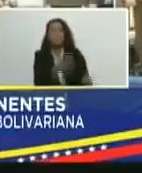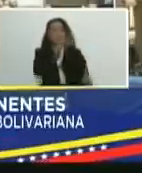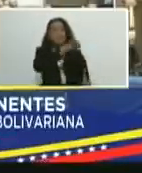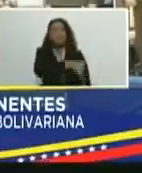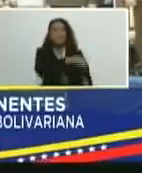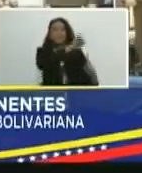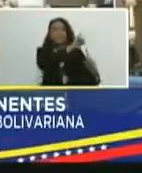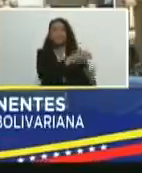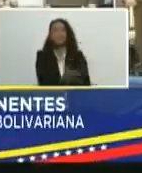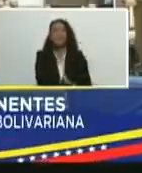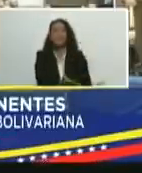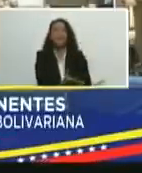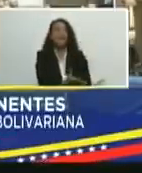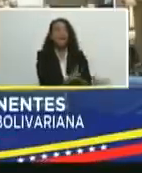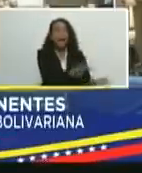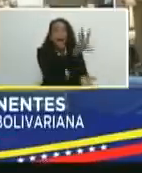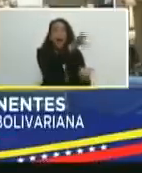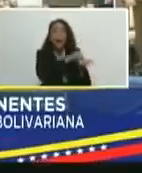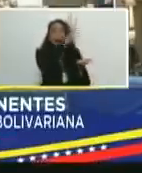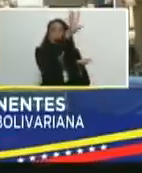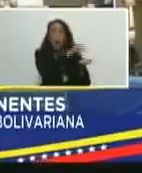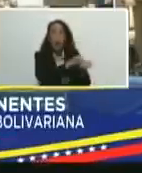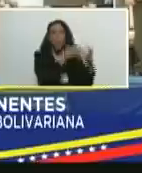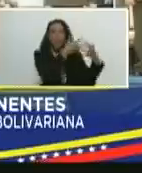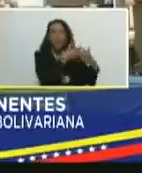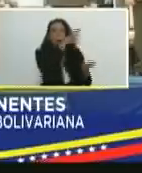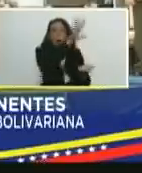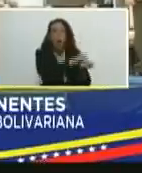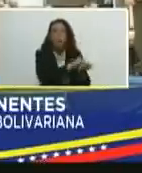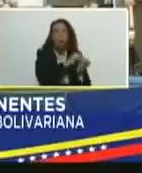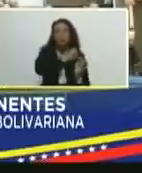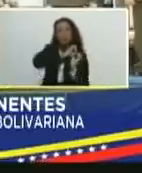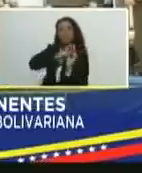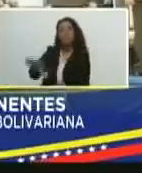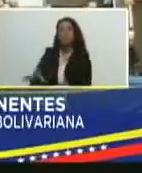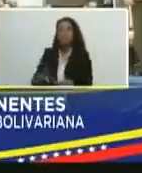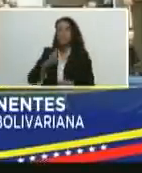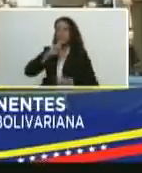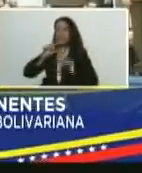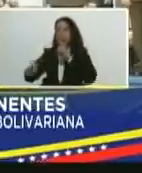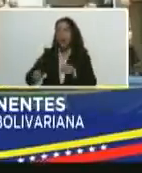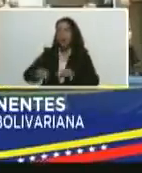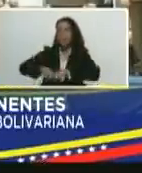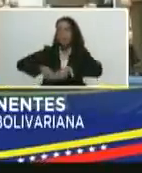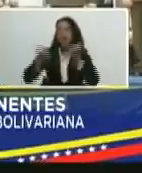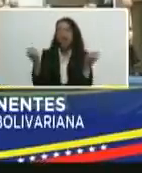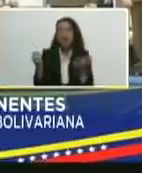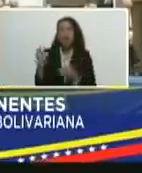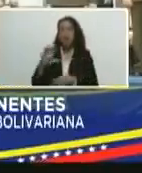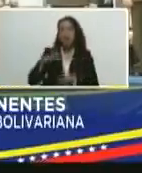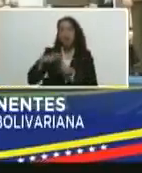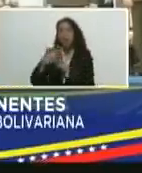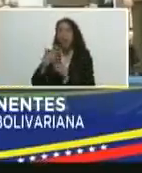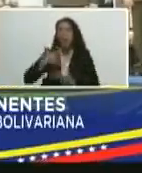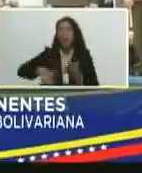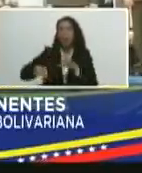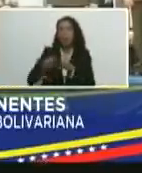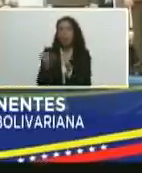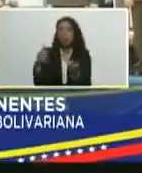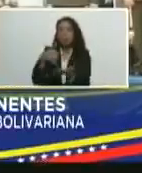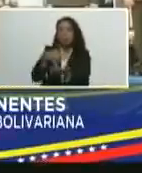levantando voces de odio para dividir, para dañar, para fracturar.